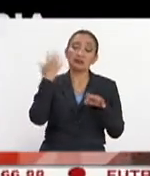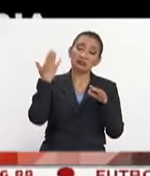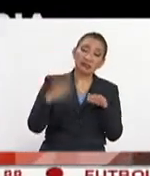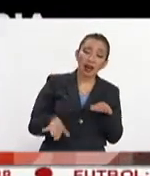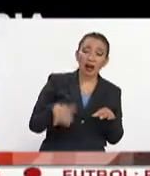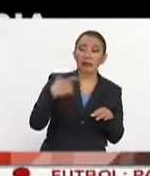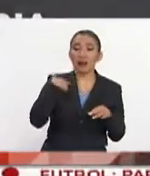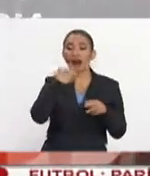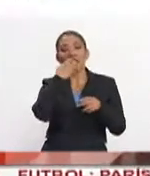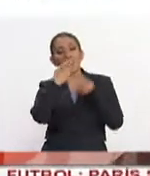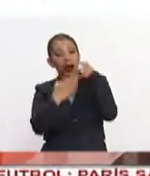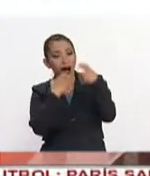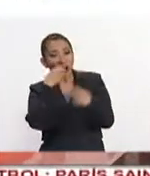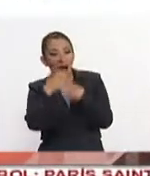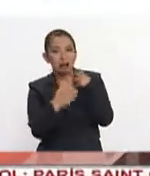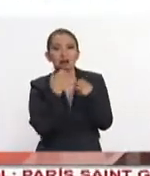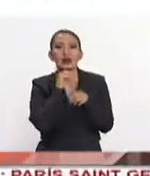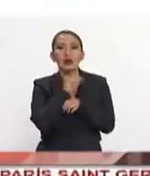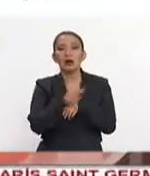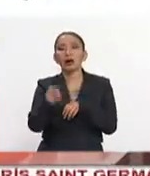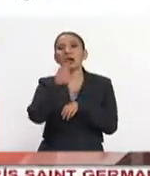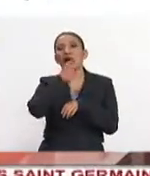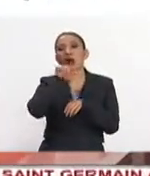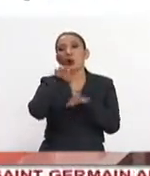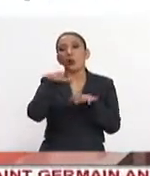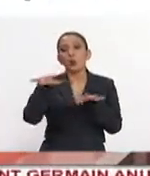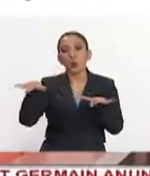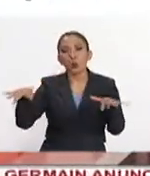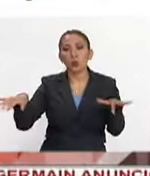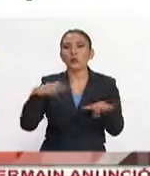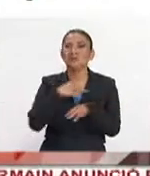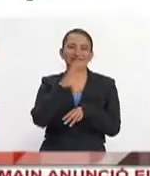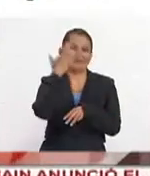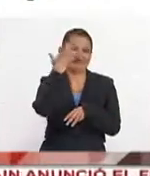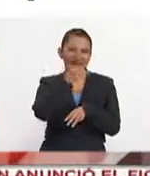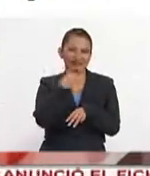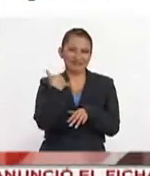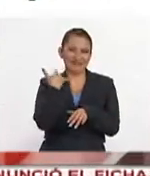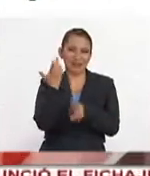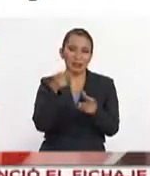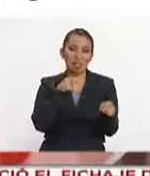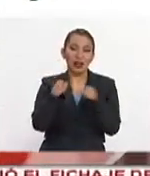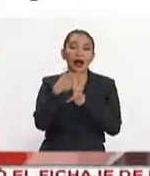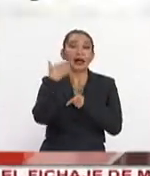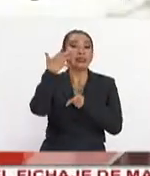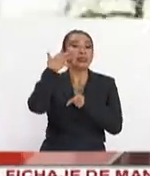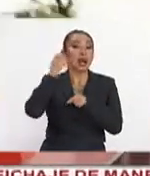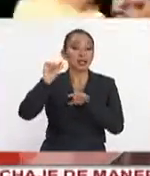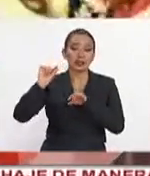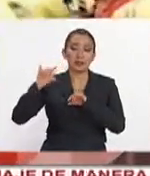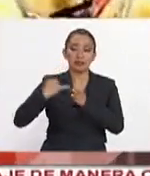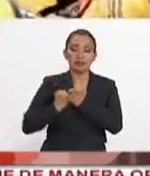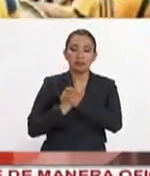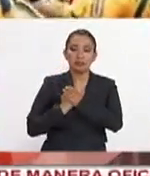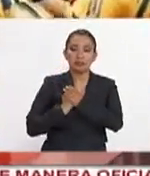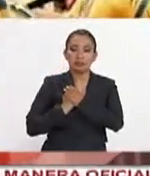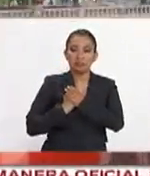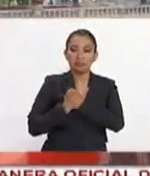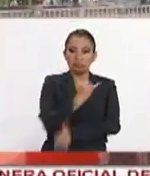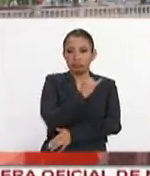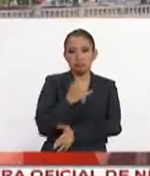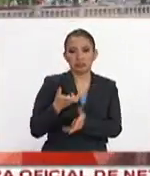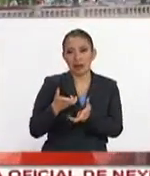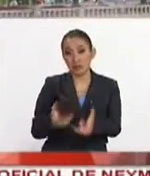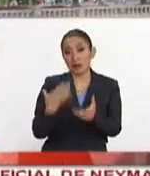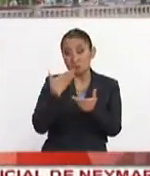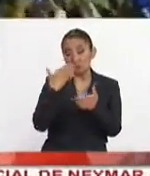saben, el grito, el famoso grito de Pluto. Y lo que sucede, bueno, Tigres acaba de tomar un camino